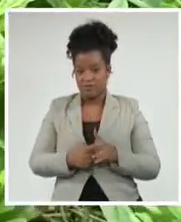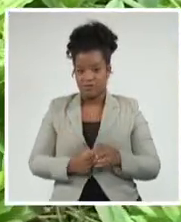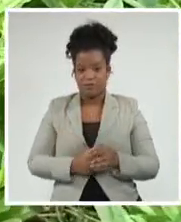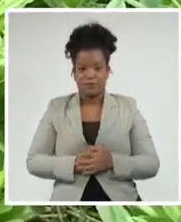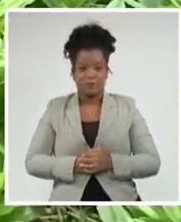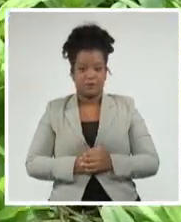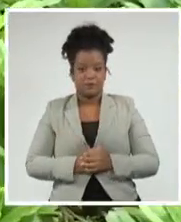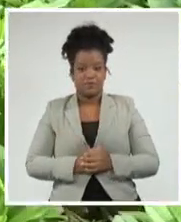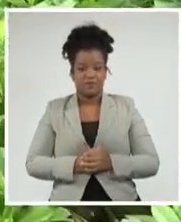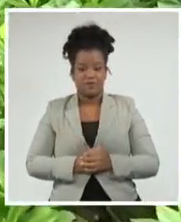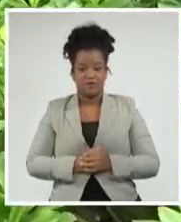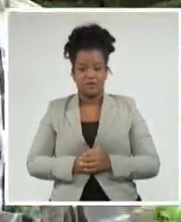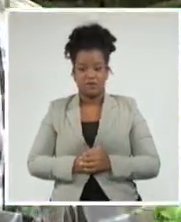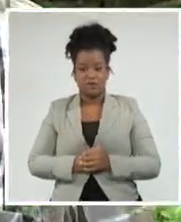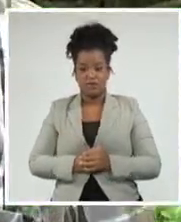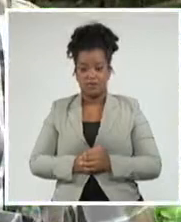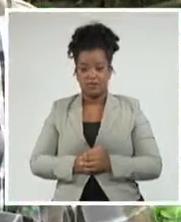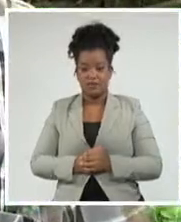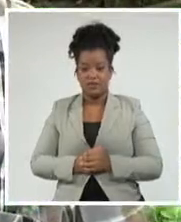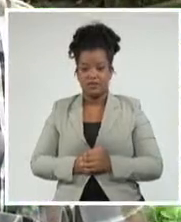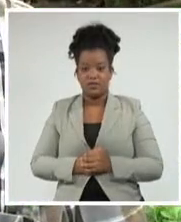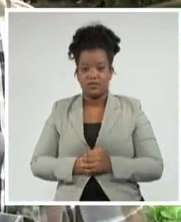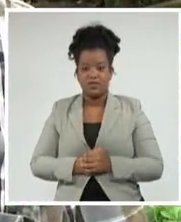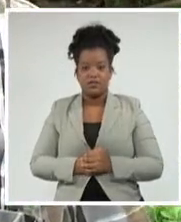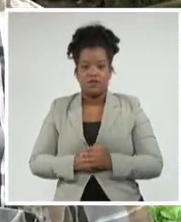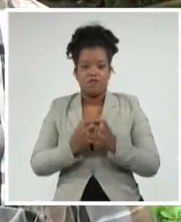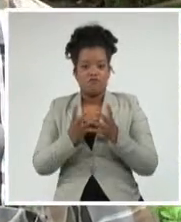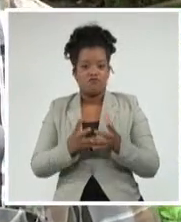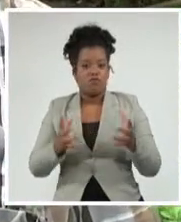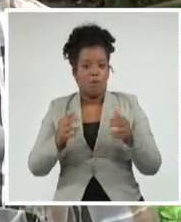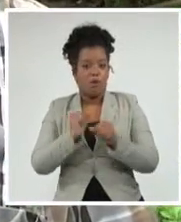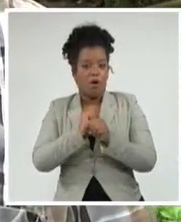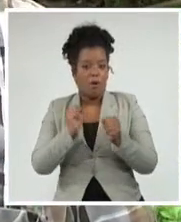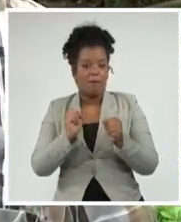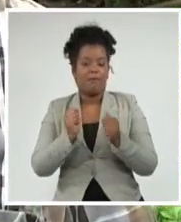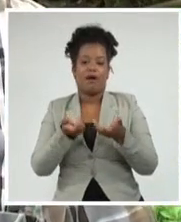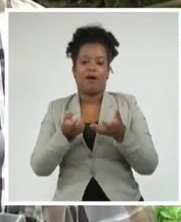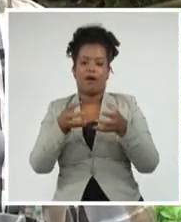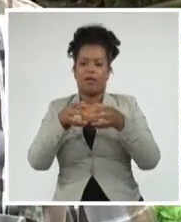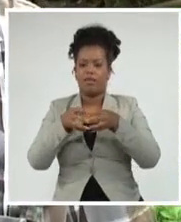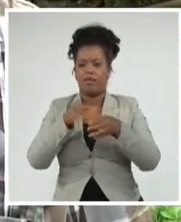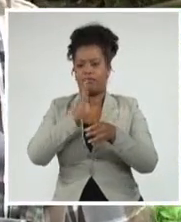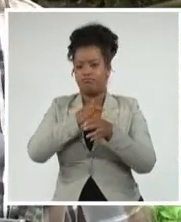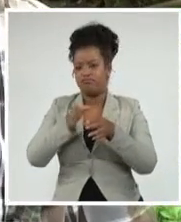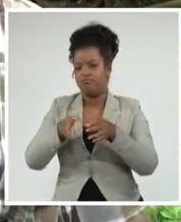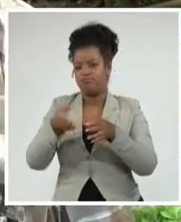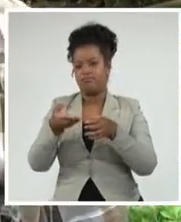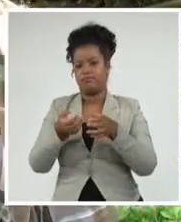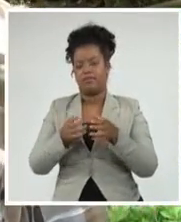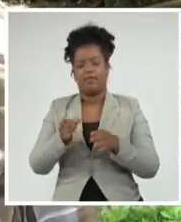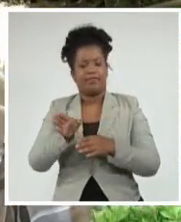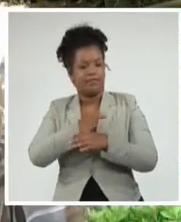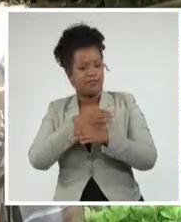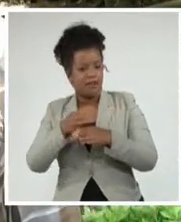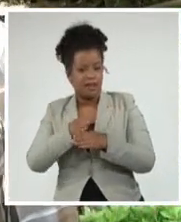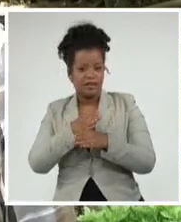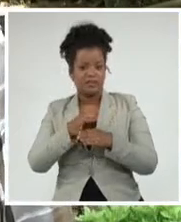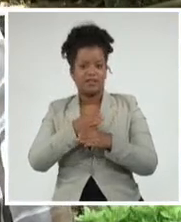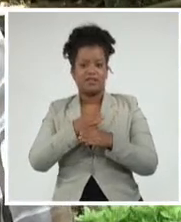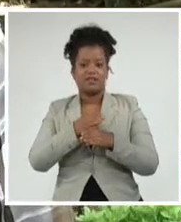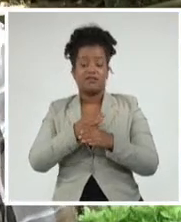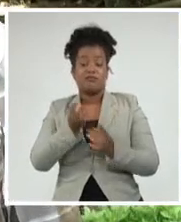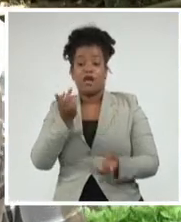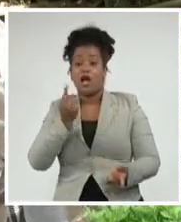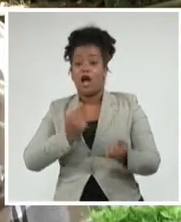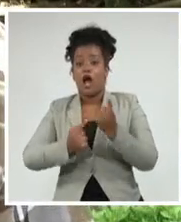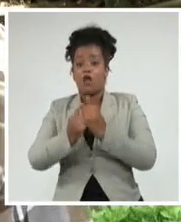algunas verduras, sembramos frutabombo, hemos sembrado berenjena, sembramos calabaza. Y algunas